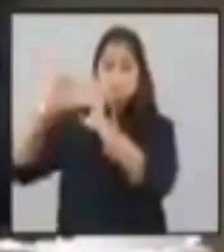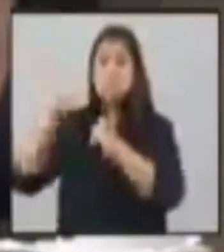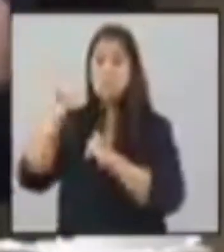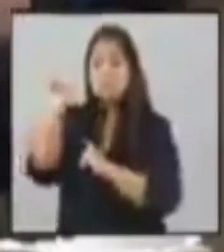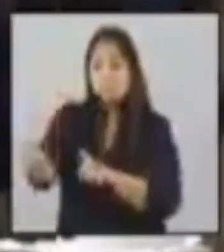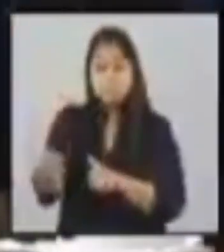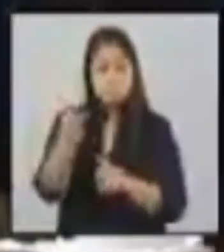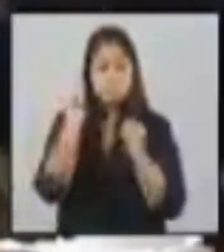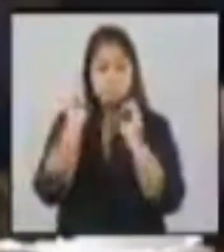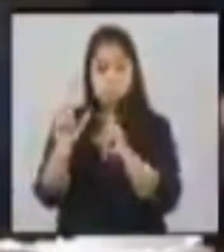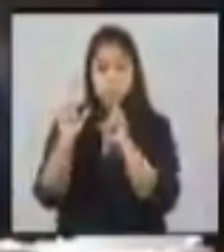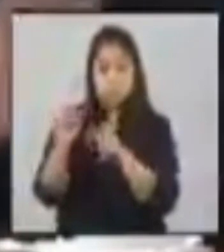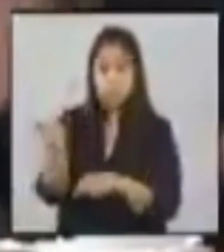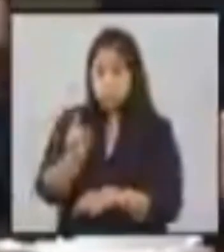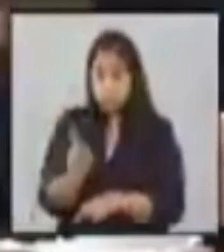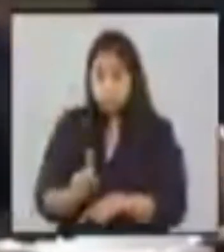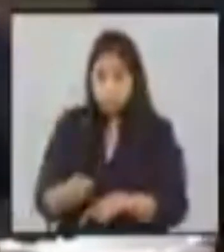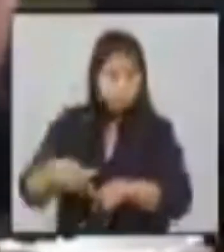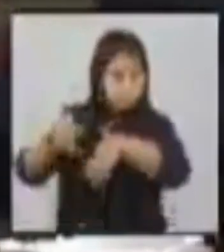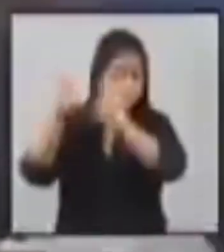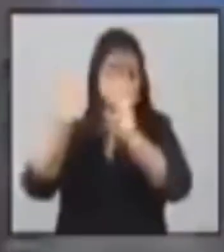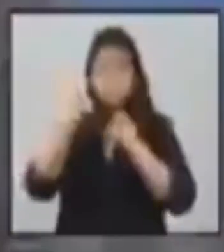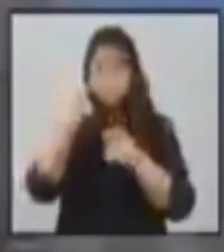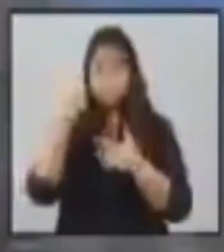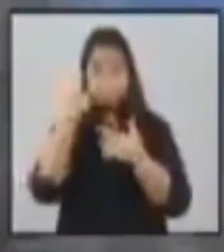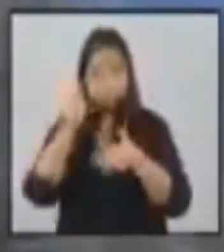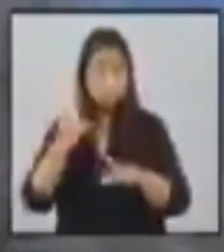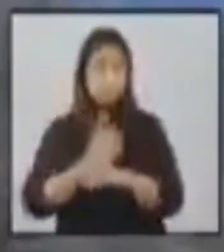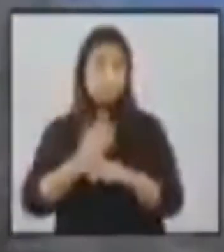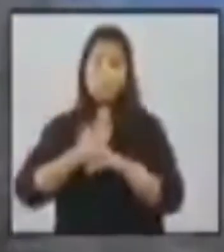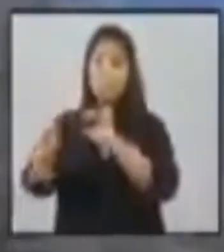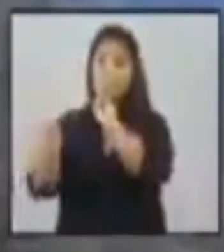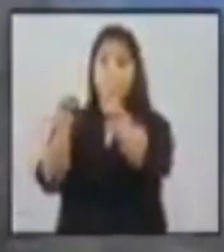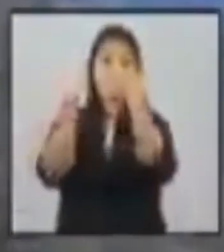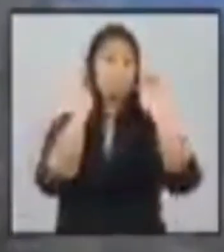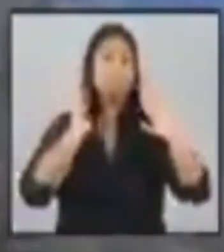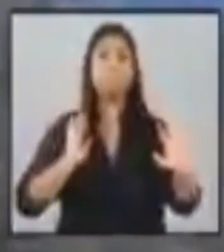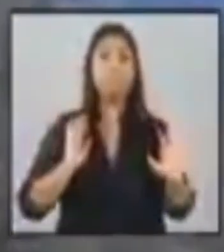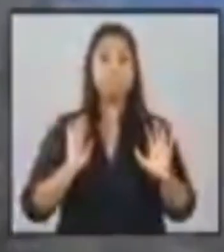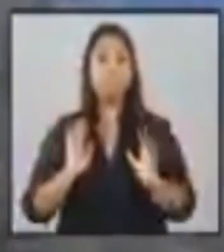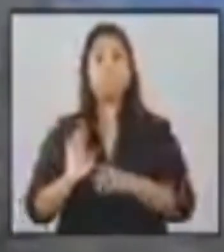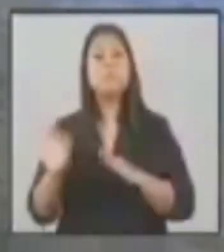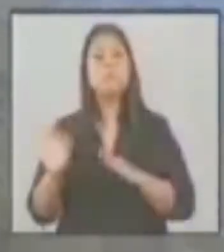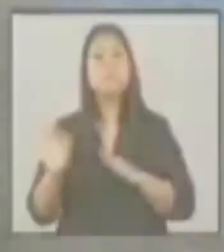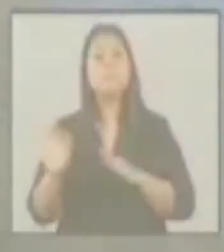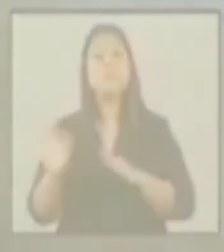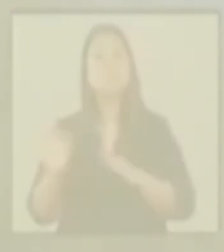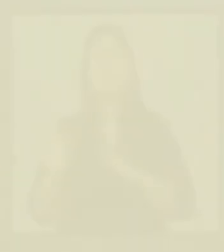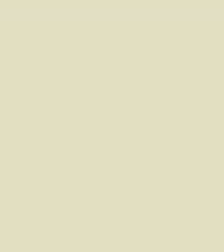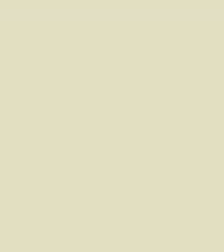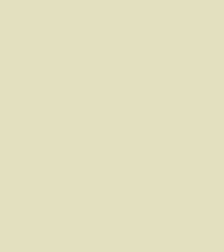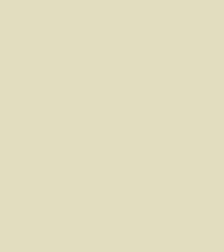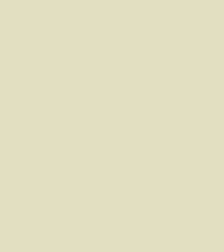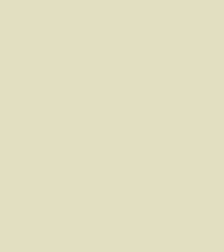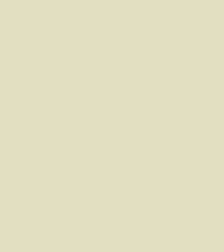cuidarse cuídate si no le ponemos la sacamos la tarjeta roja y hace rato hoy si el problema de la gente